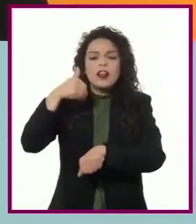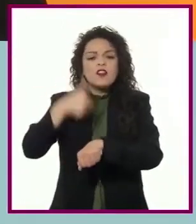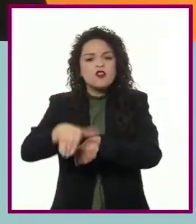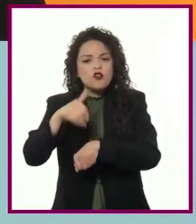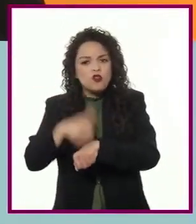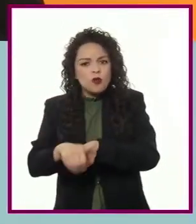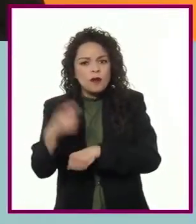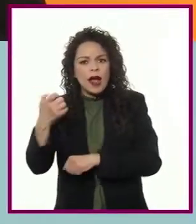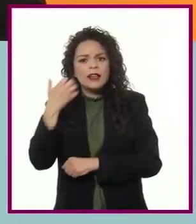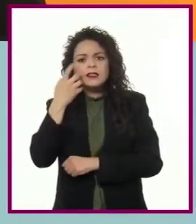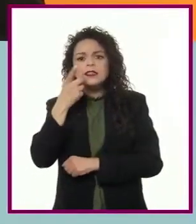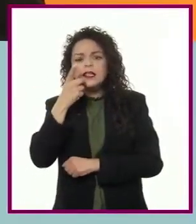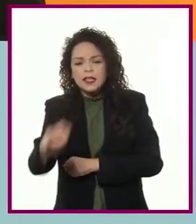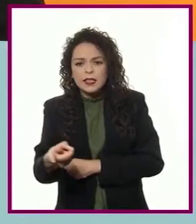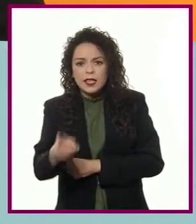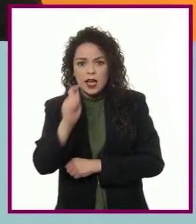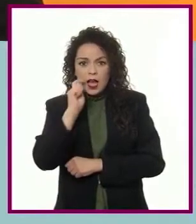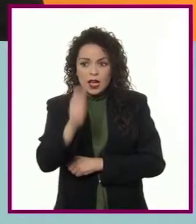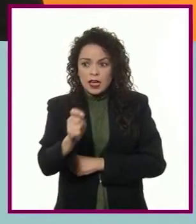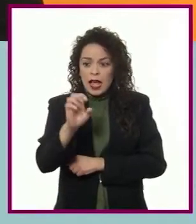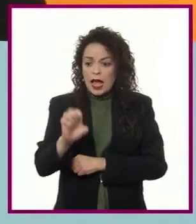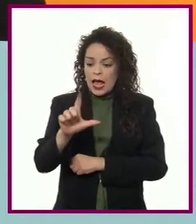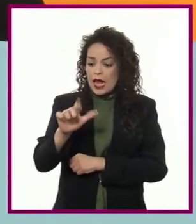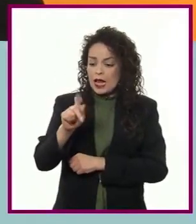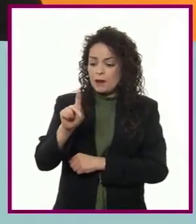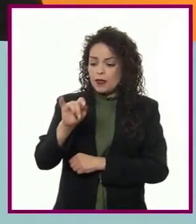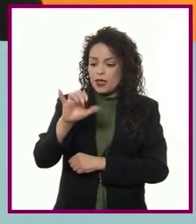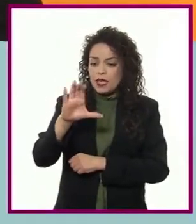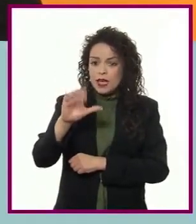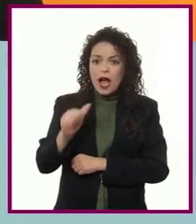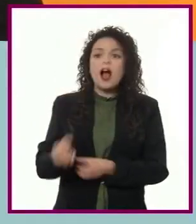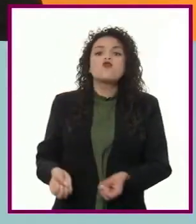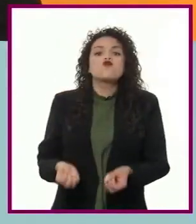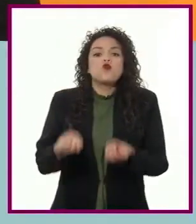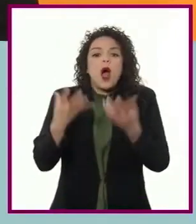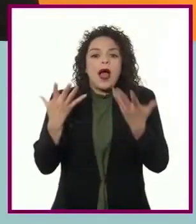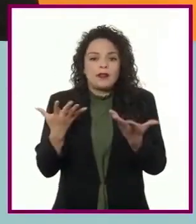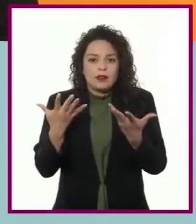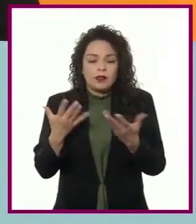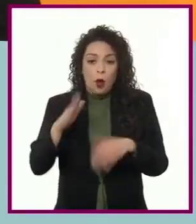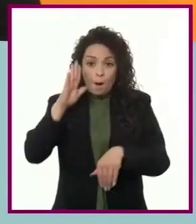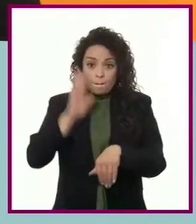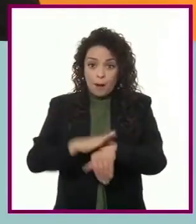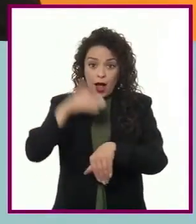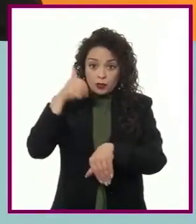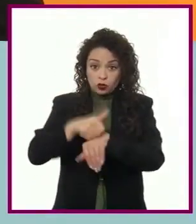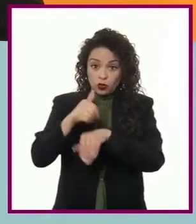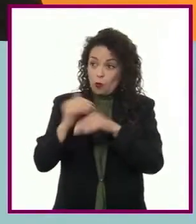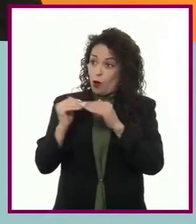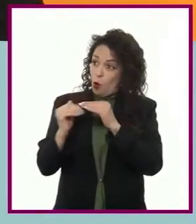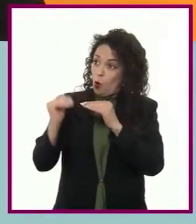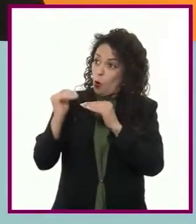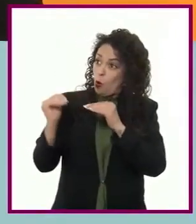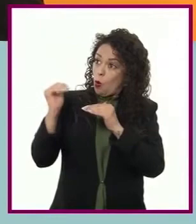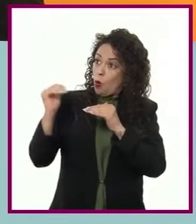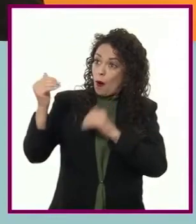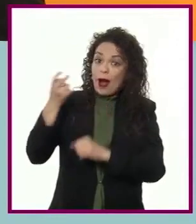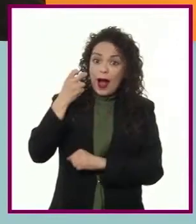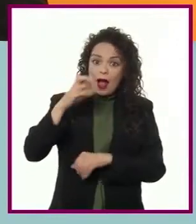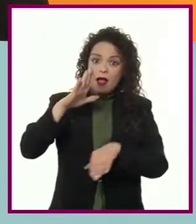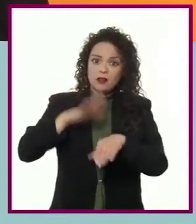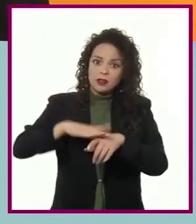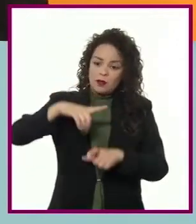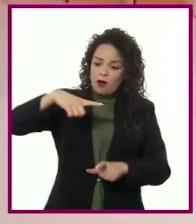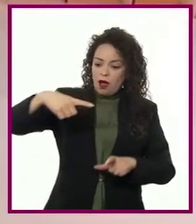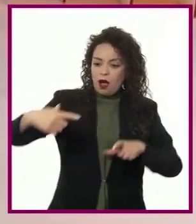tan elípticas es la galaxia. Mientras más alto sea el número, la galaxia sería más